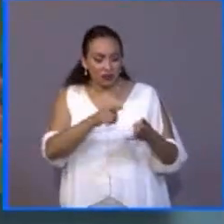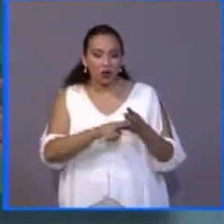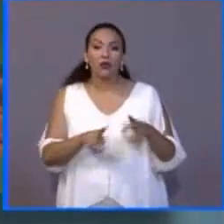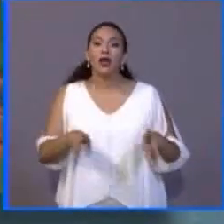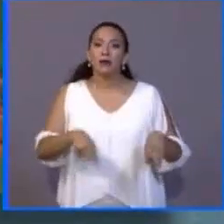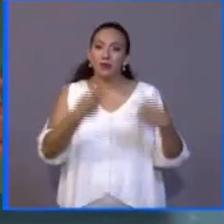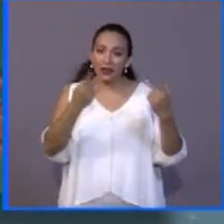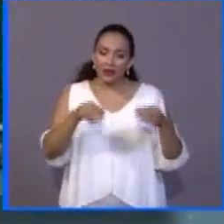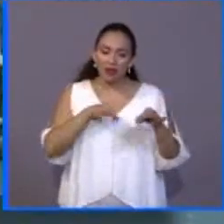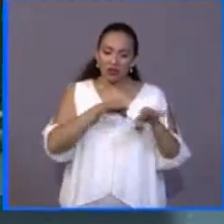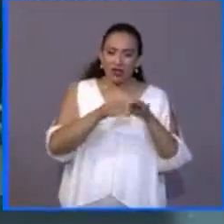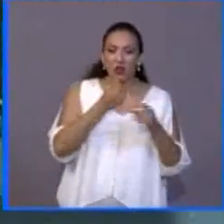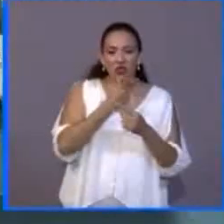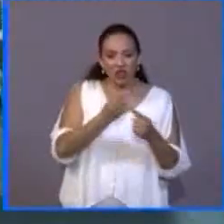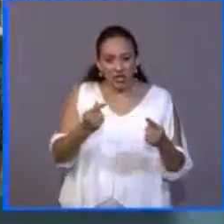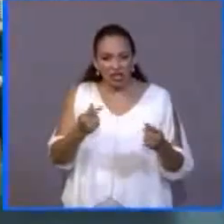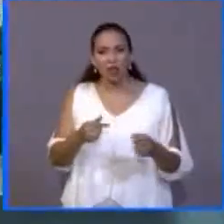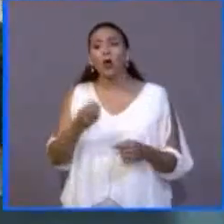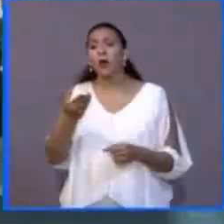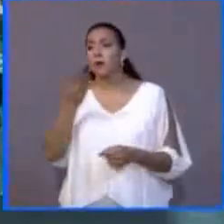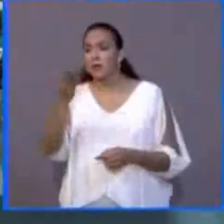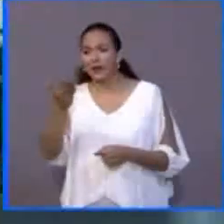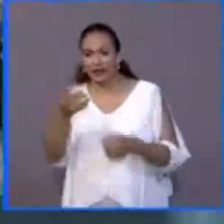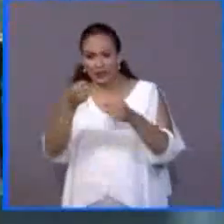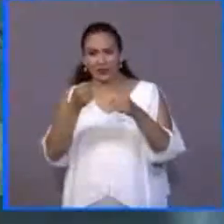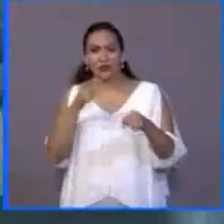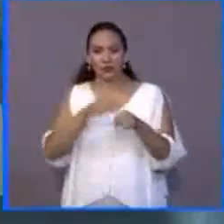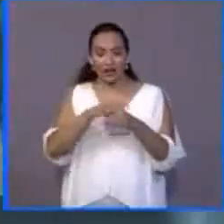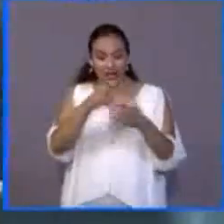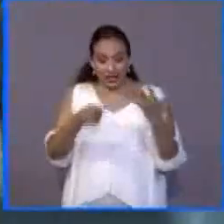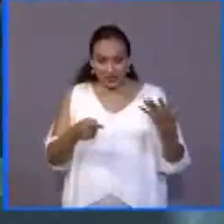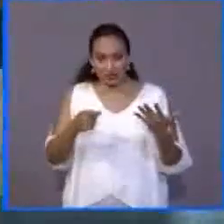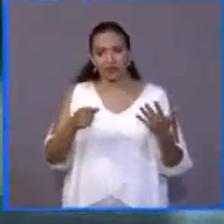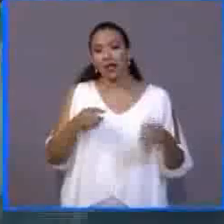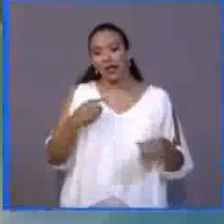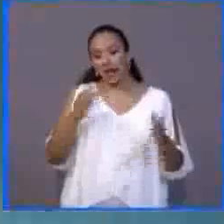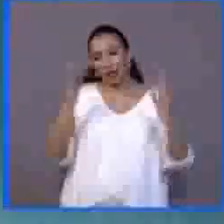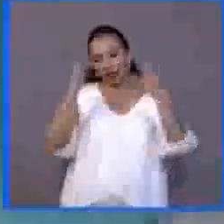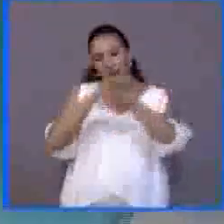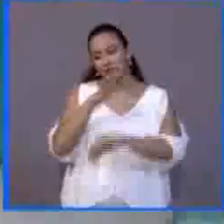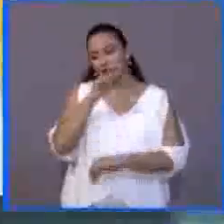trabajo infantil o se reclaman prestaciones de seguridad social, entre otros.